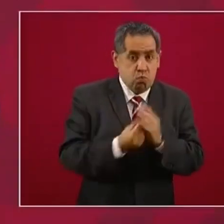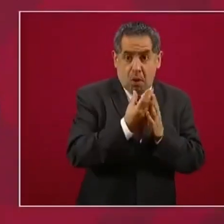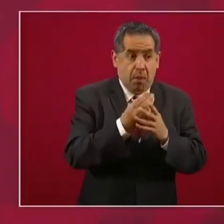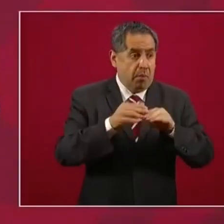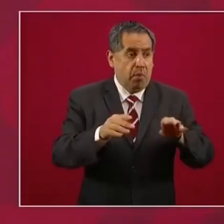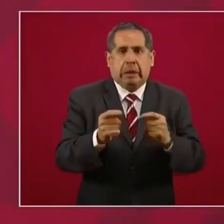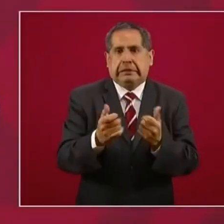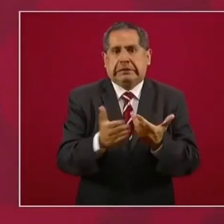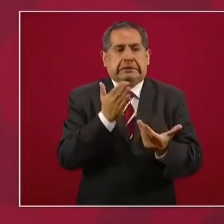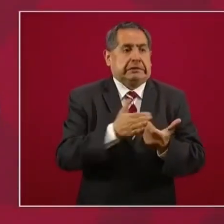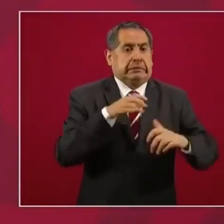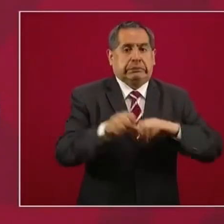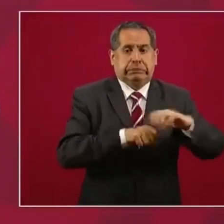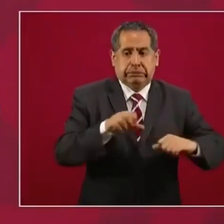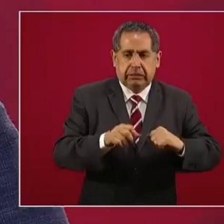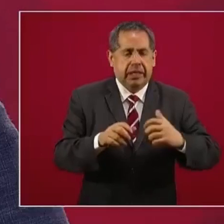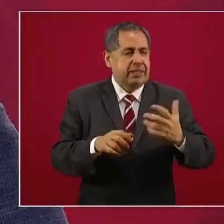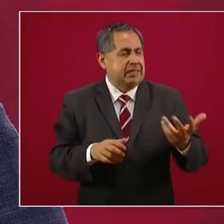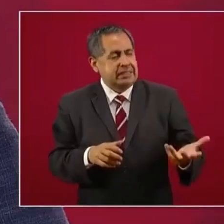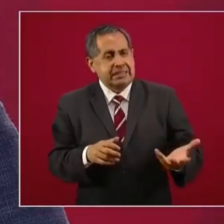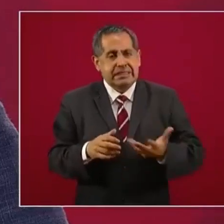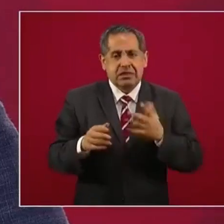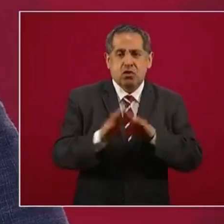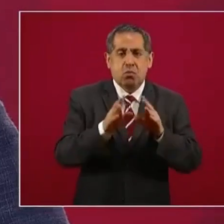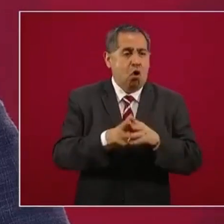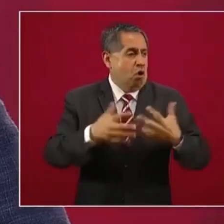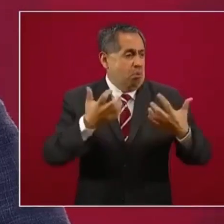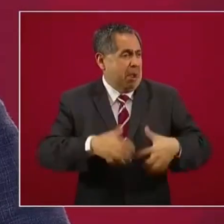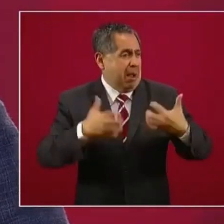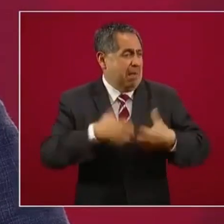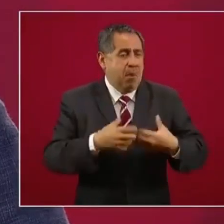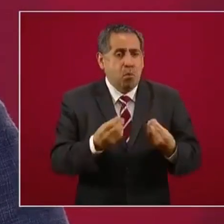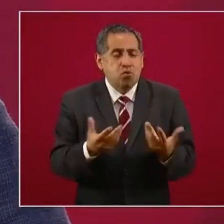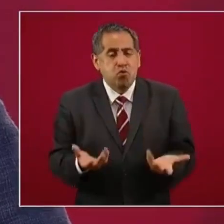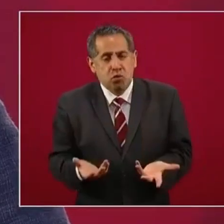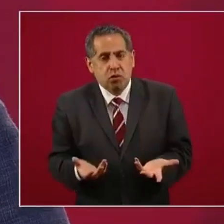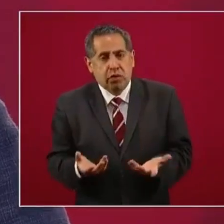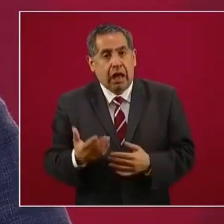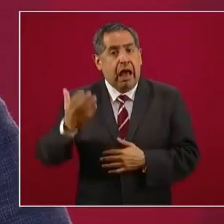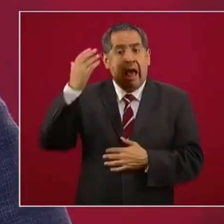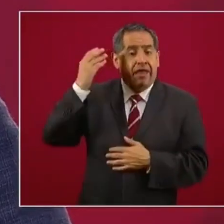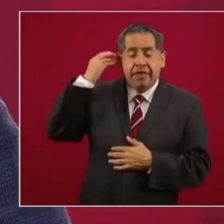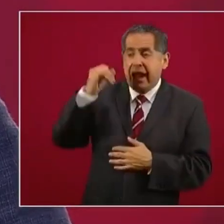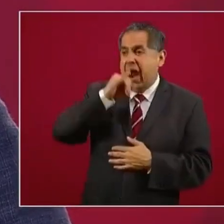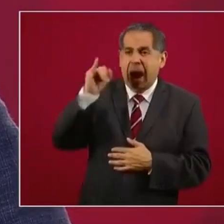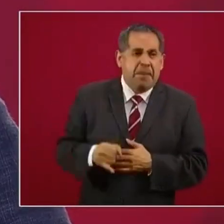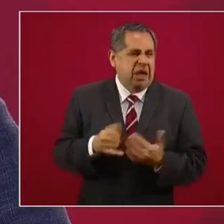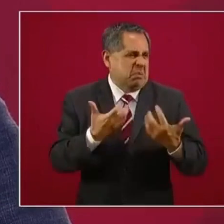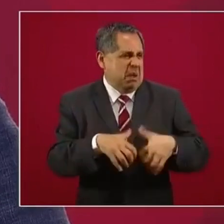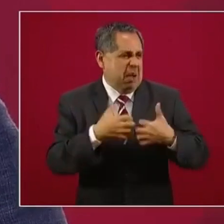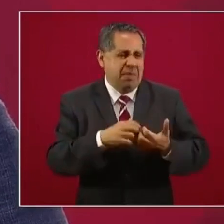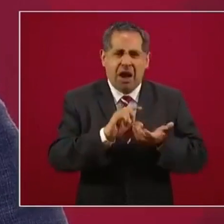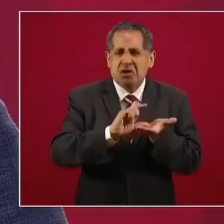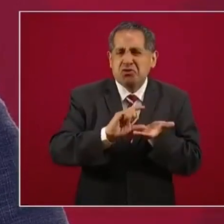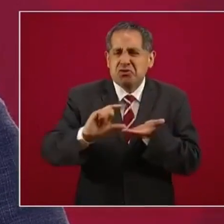a la baja capacidad de producción, y estamos imponiendo lo que no se había logrado nunca, que